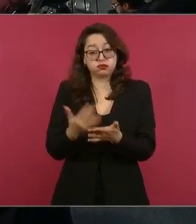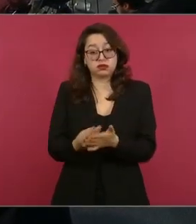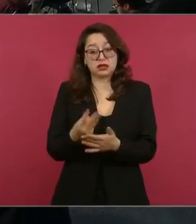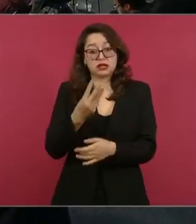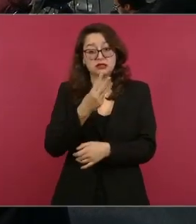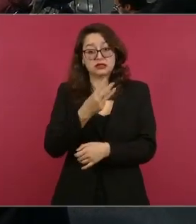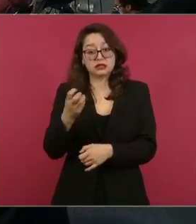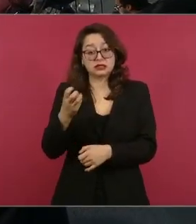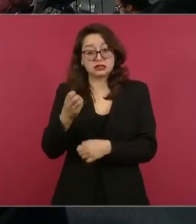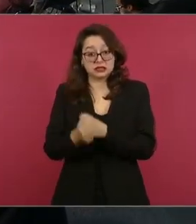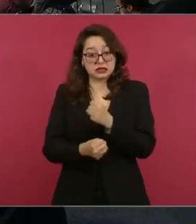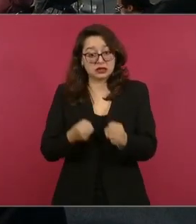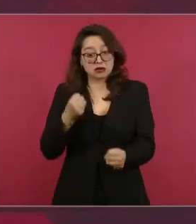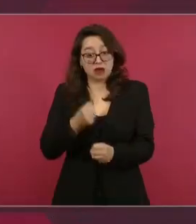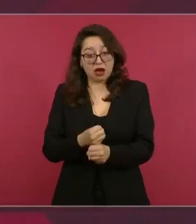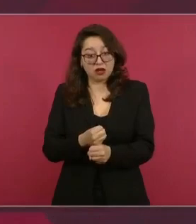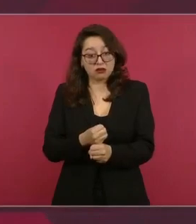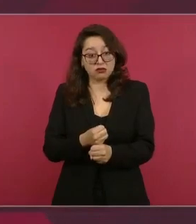nos visitó